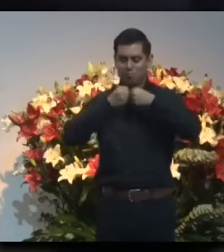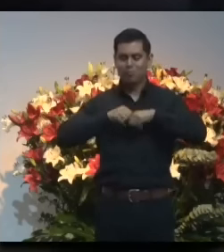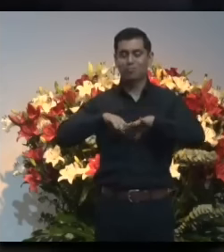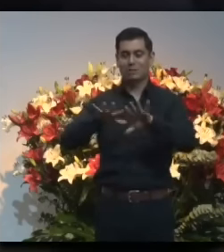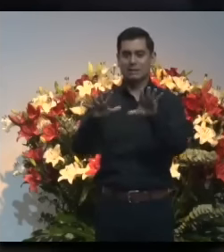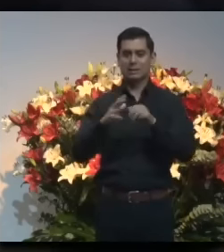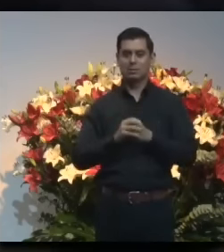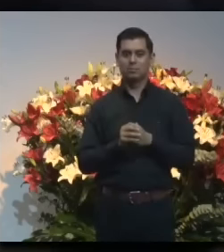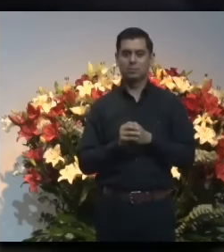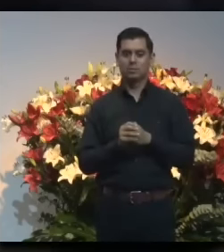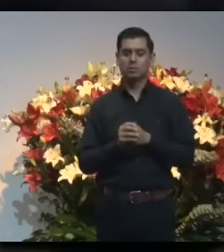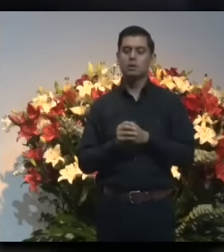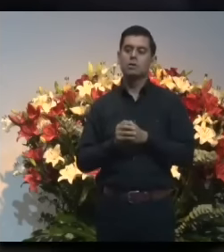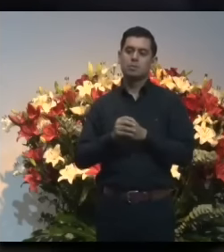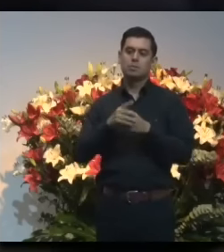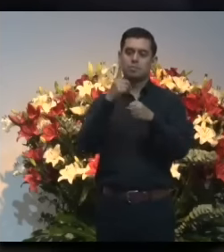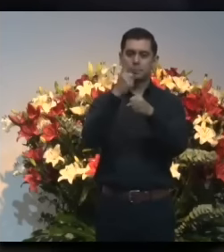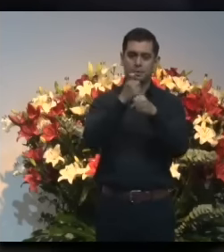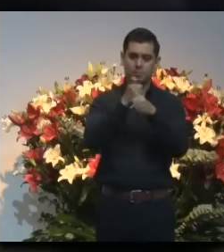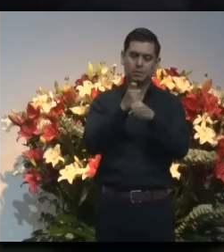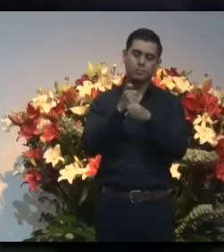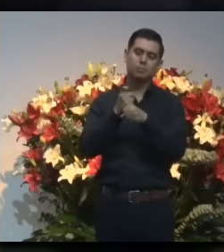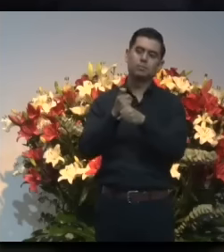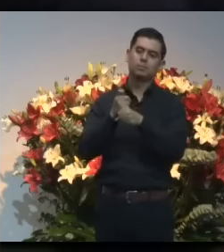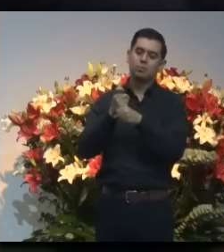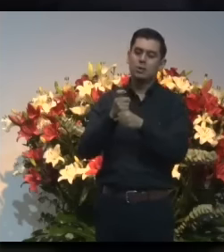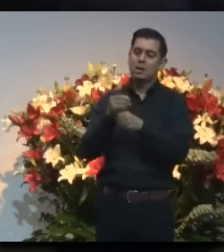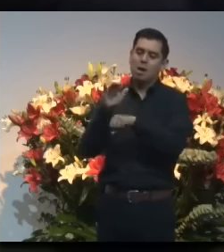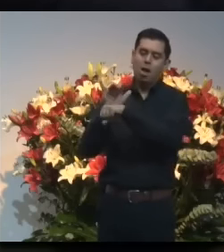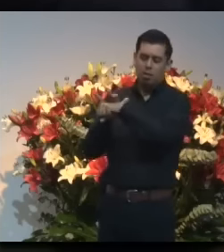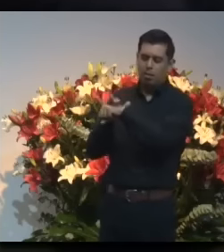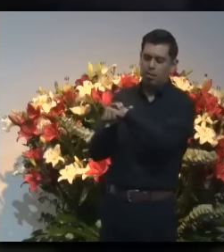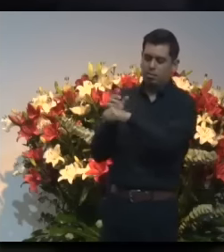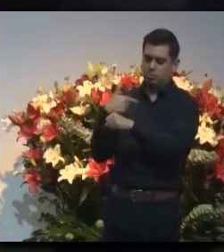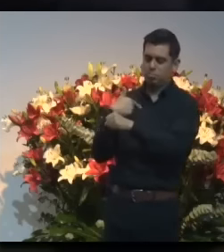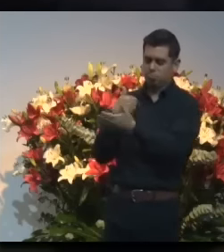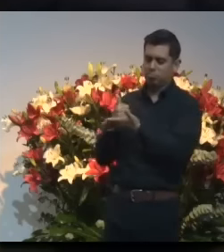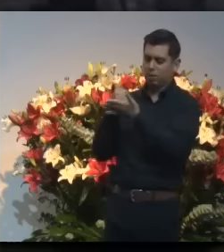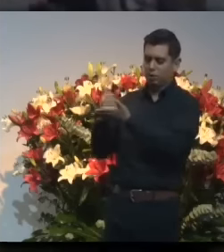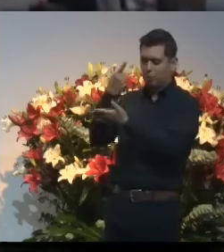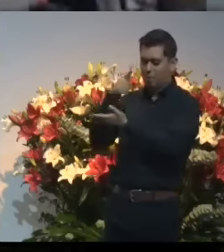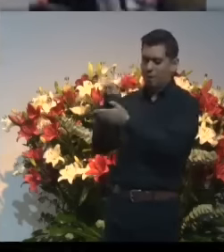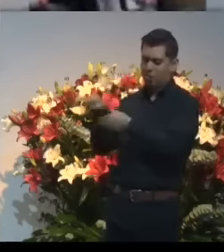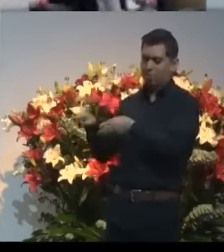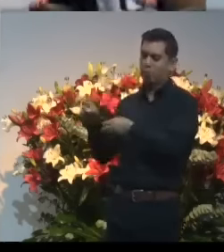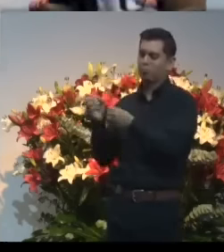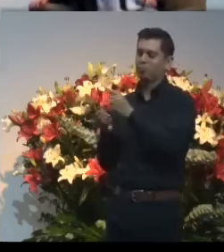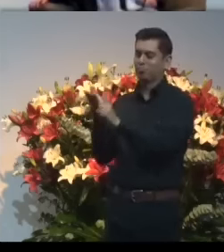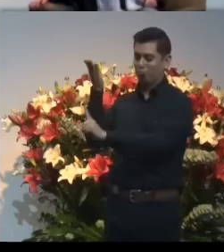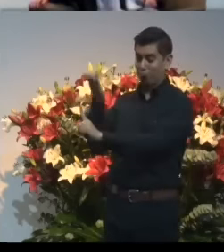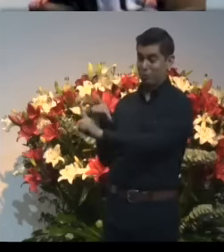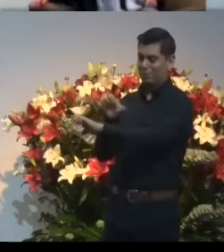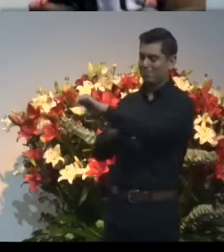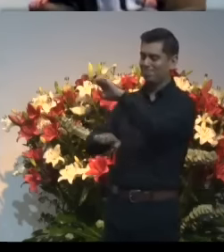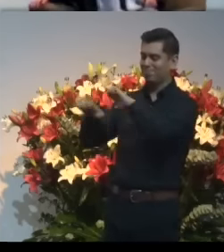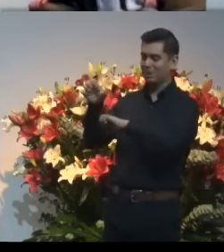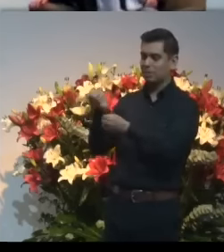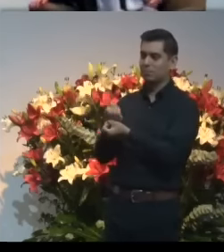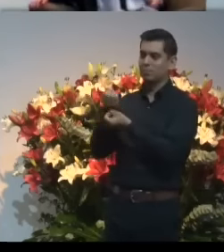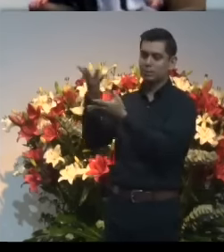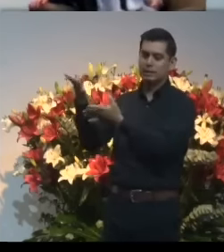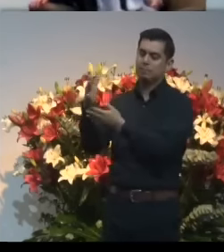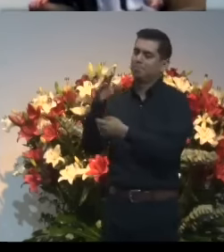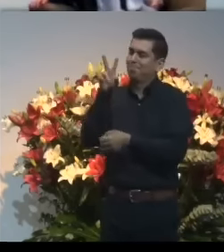Primero, deja de poner a tus cuates de embajadores. Yo creo que hay embajadores que son de verdad vergüenza, que no tienen ni